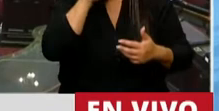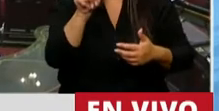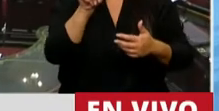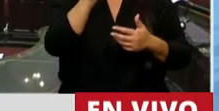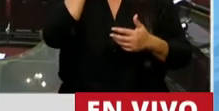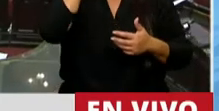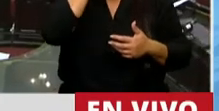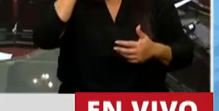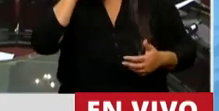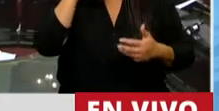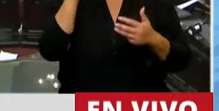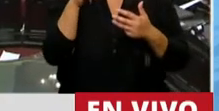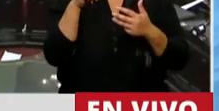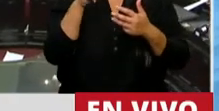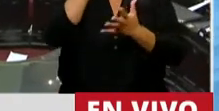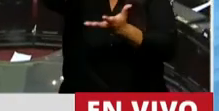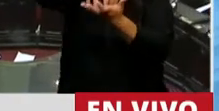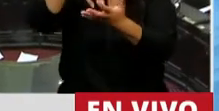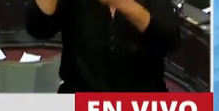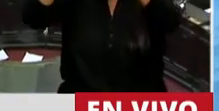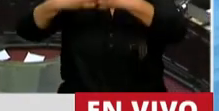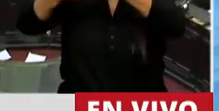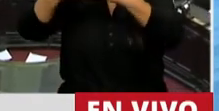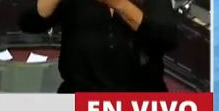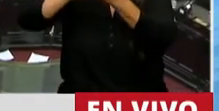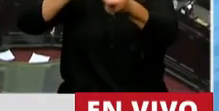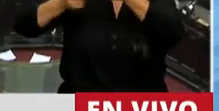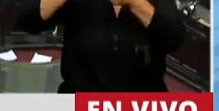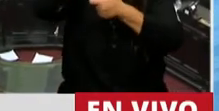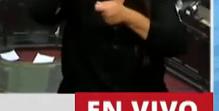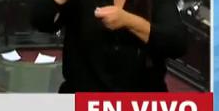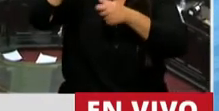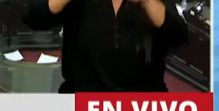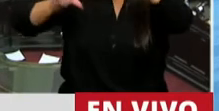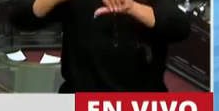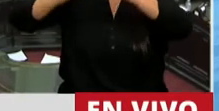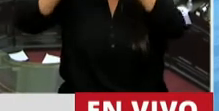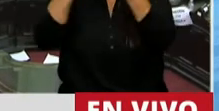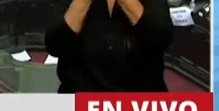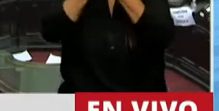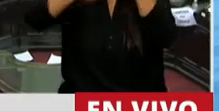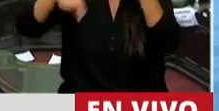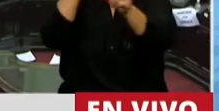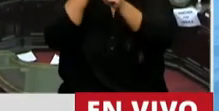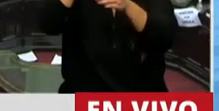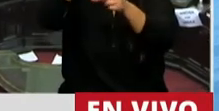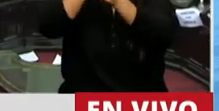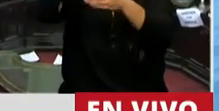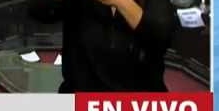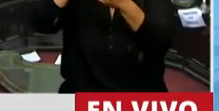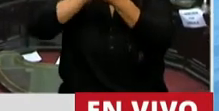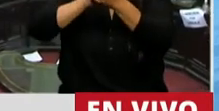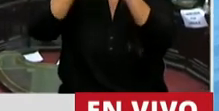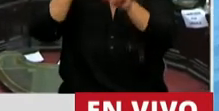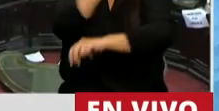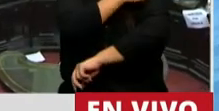INTI, al Sistema de Administración Nacional de Laboratorios, que tanto han hecho en materia de vacunas, al mismo